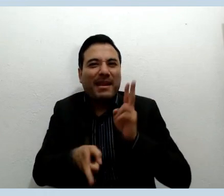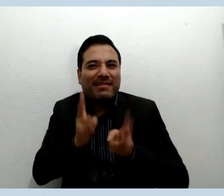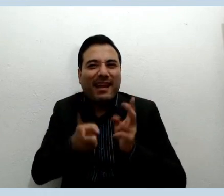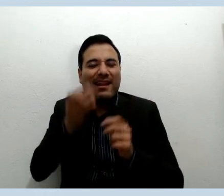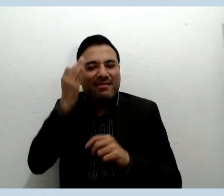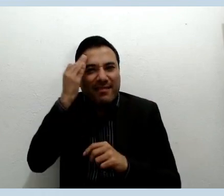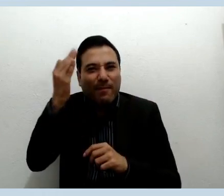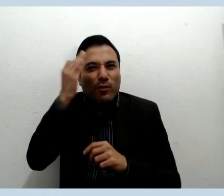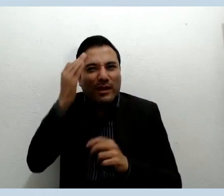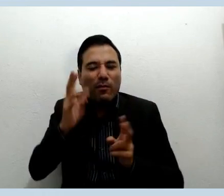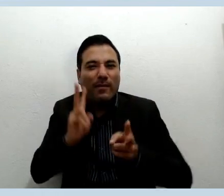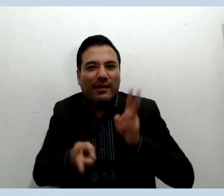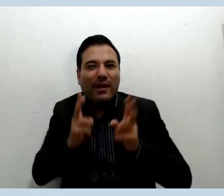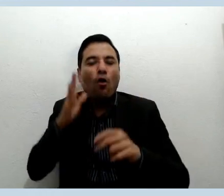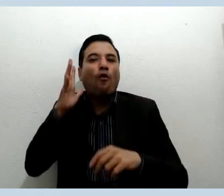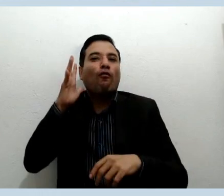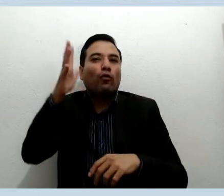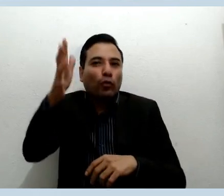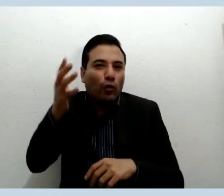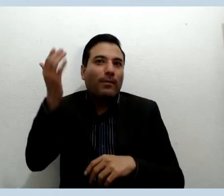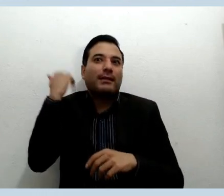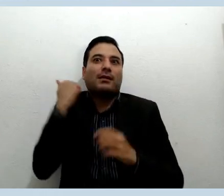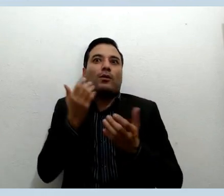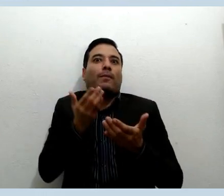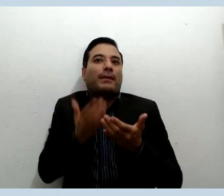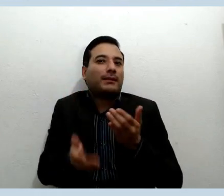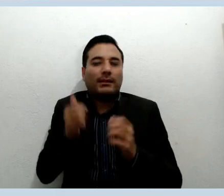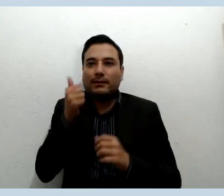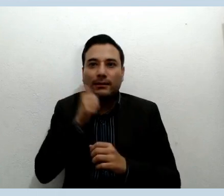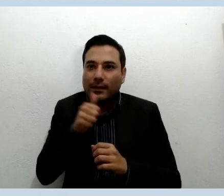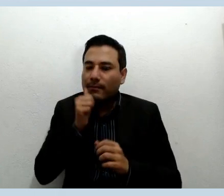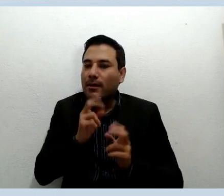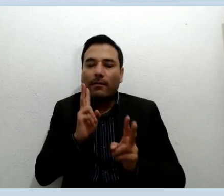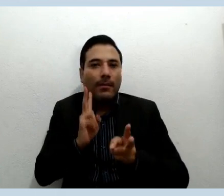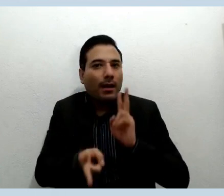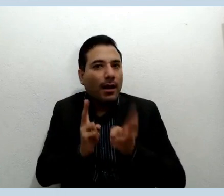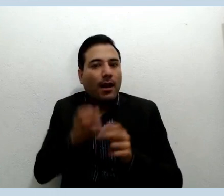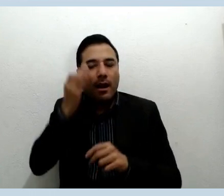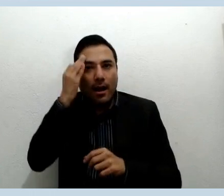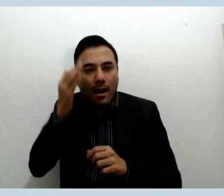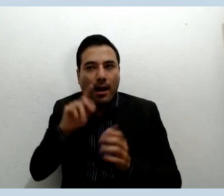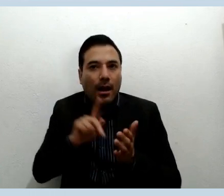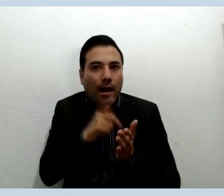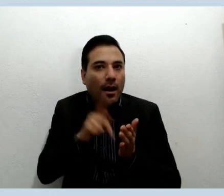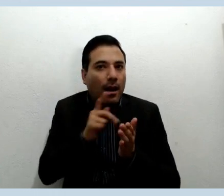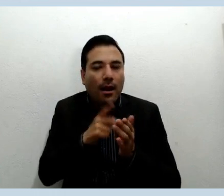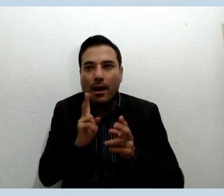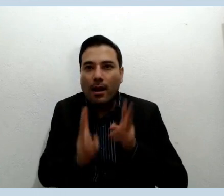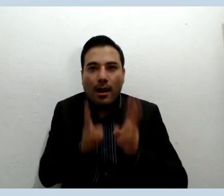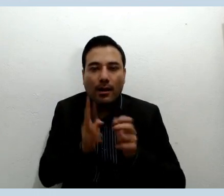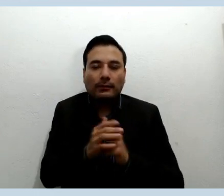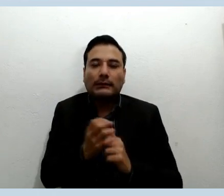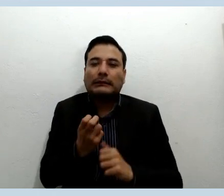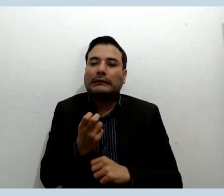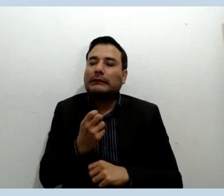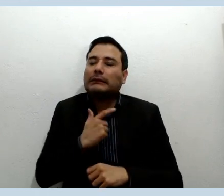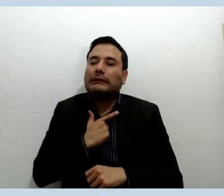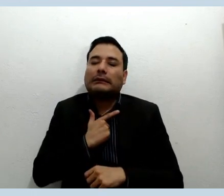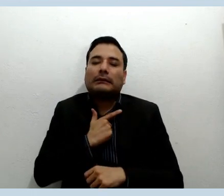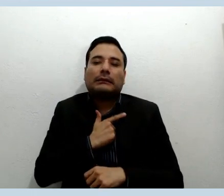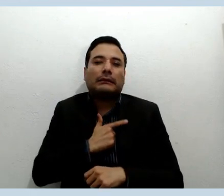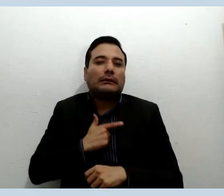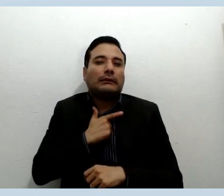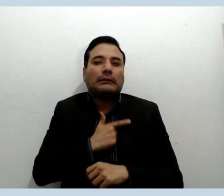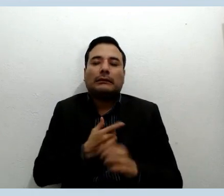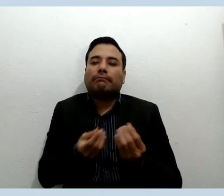del tiempo del futuro del pasado del presente y eso está es algo que a mí Me ilusiona mucho